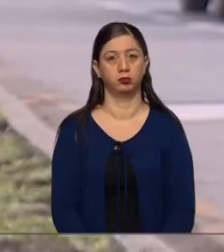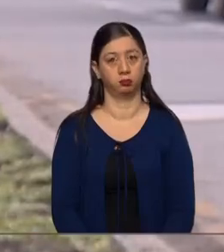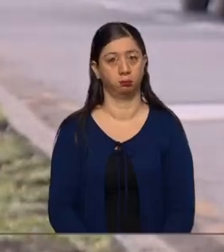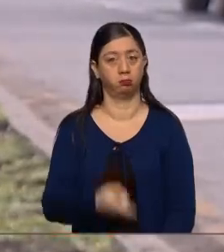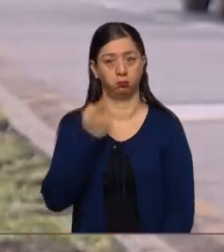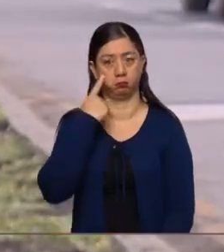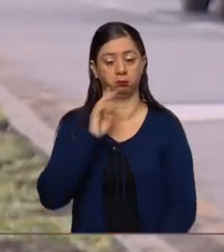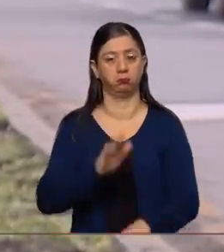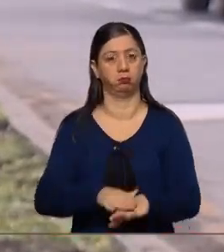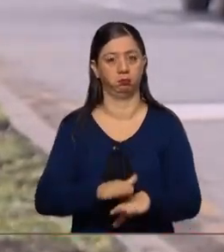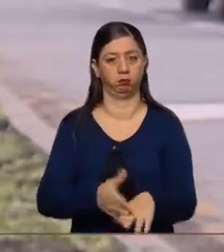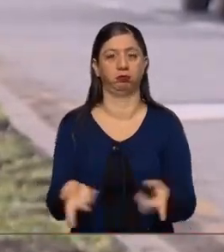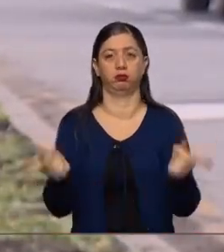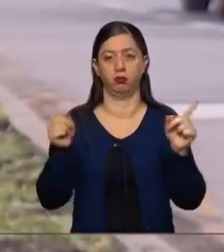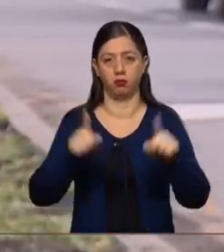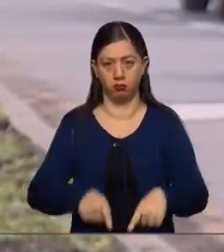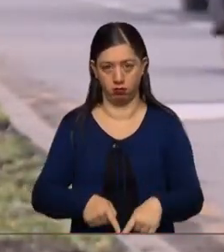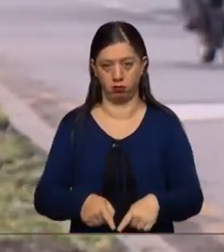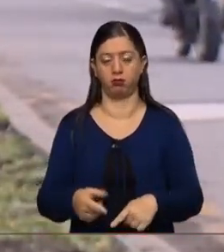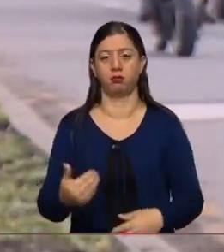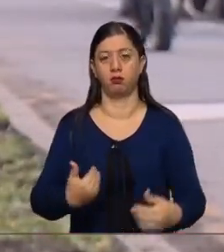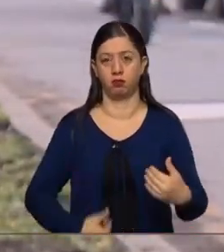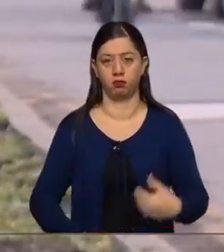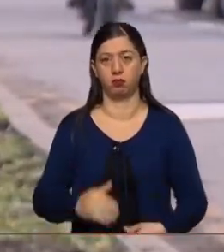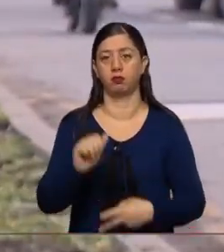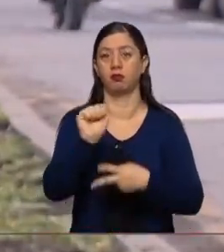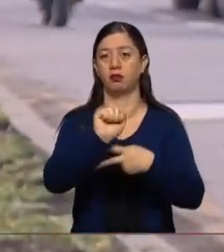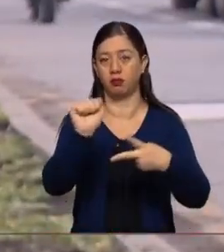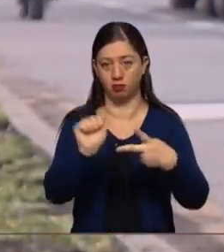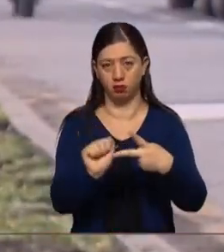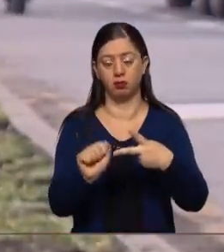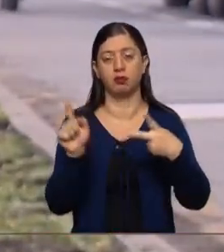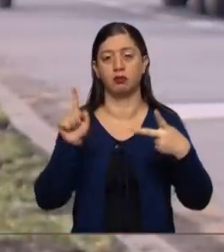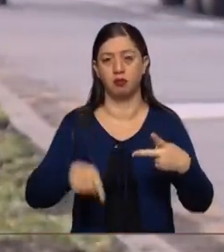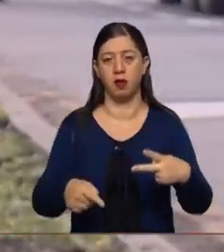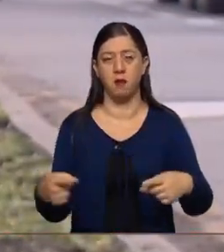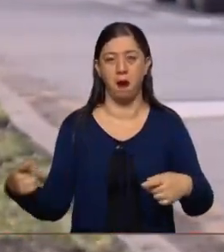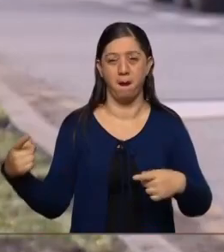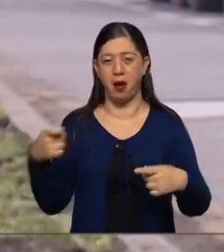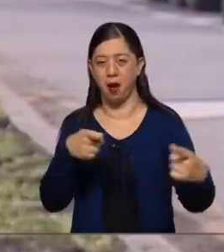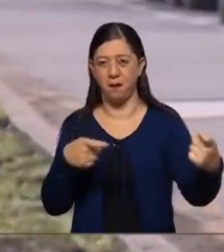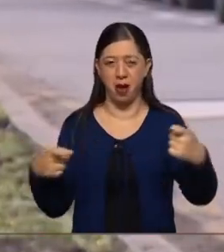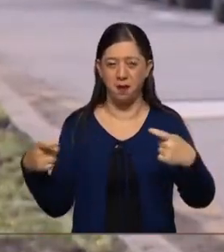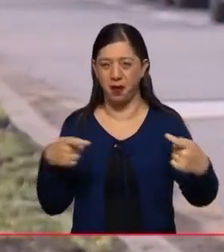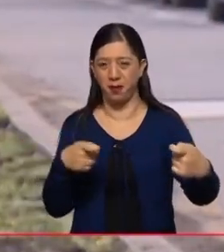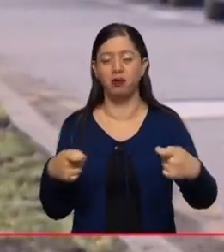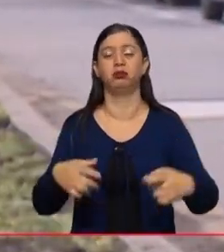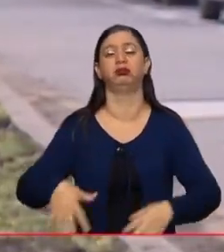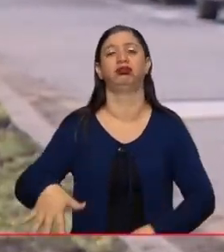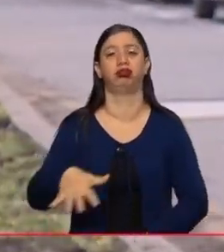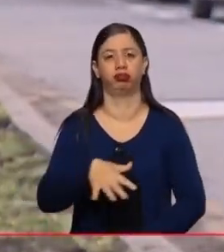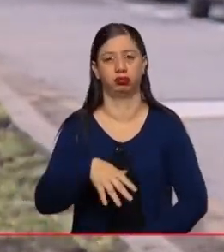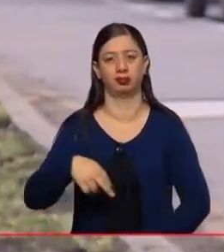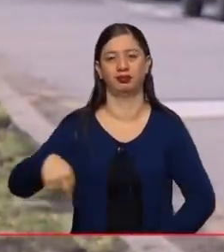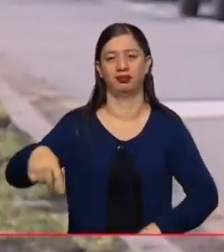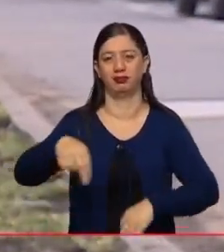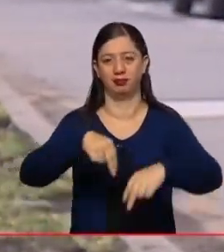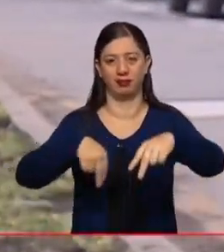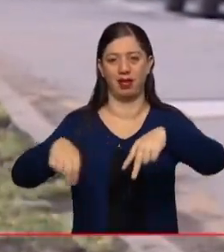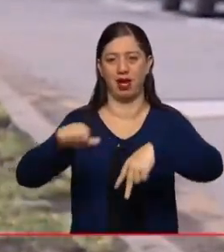Miren, este hecho también resultaron heridas dos mujeres más que en el cruce de disparos fueron afectadas por las balas